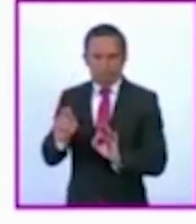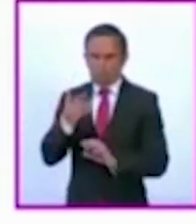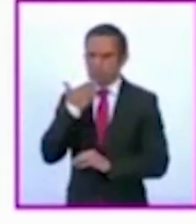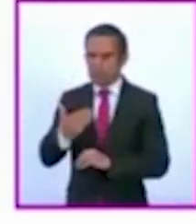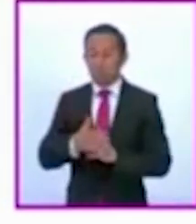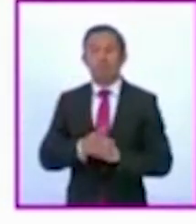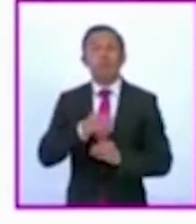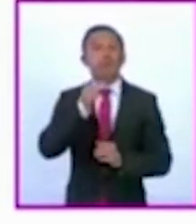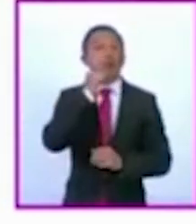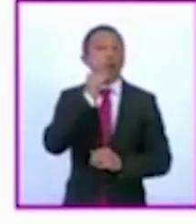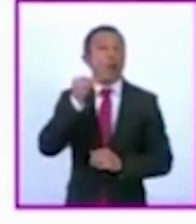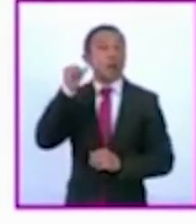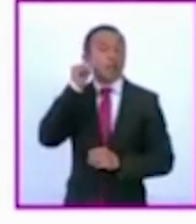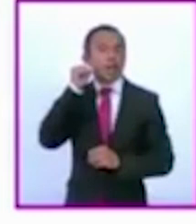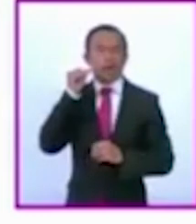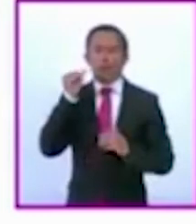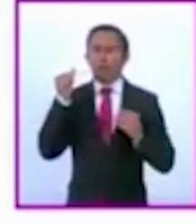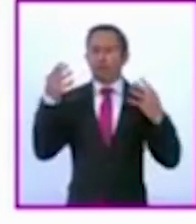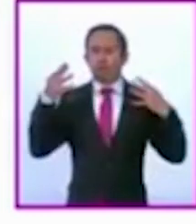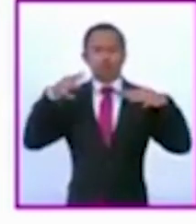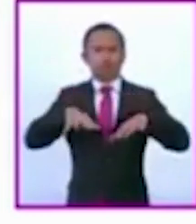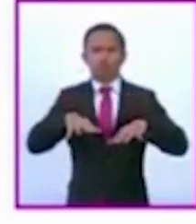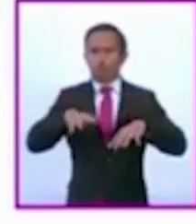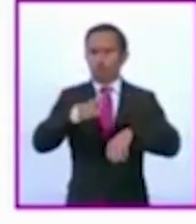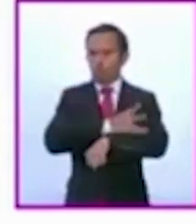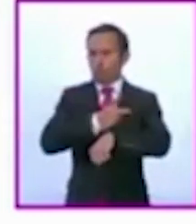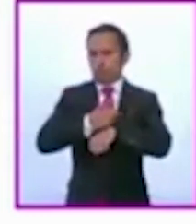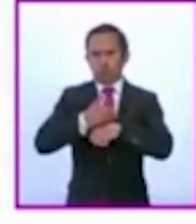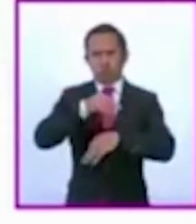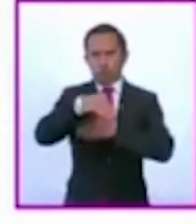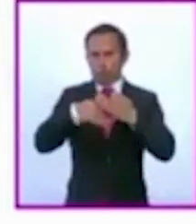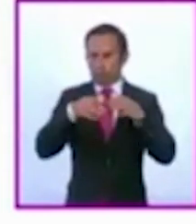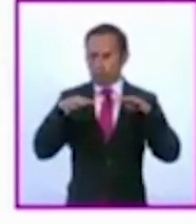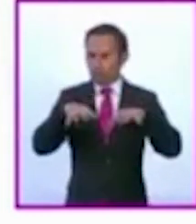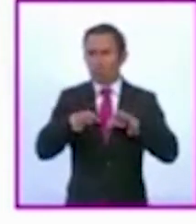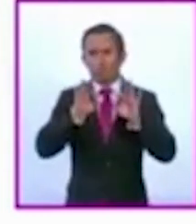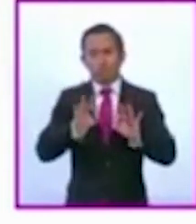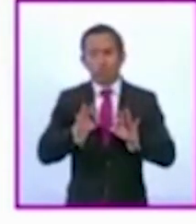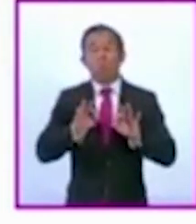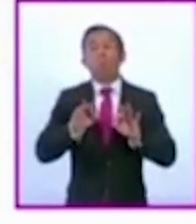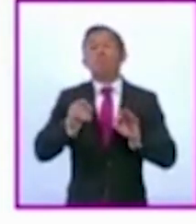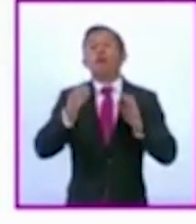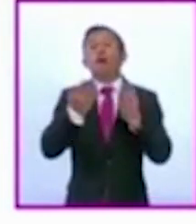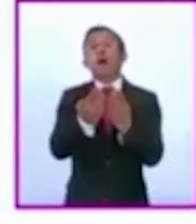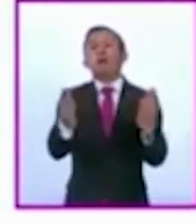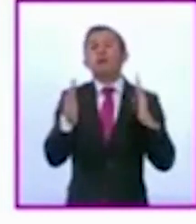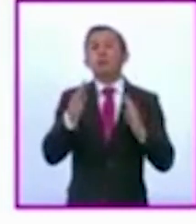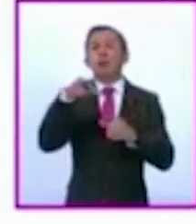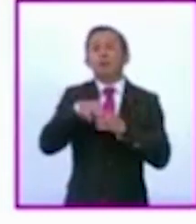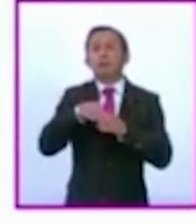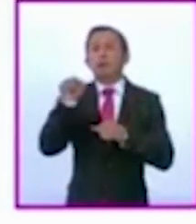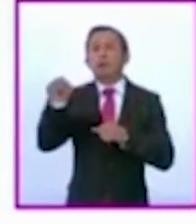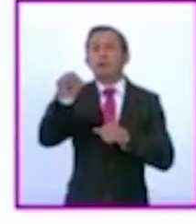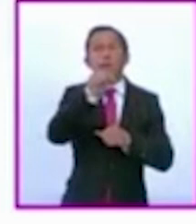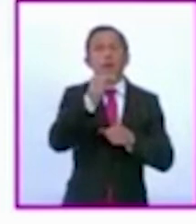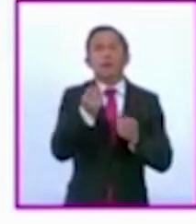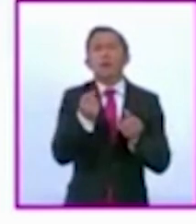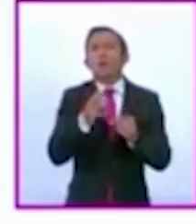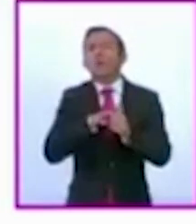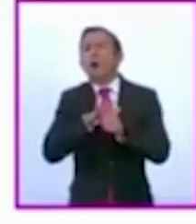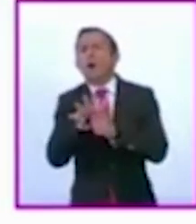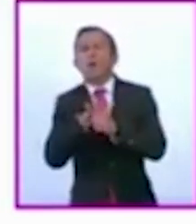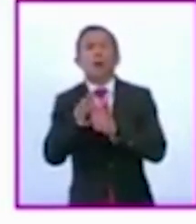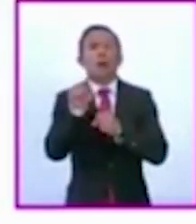transparente fue seleccionado aleatoriamente el grupo de casillas de las cuales se han tomado los datos de la votación emitida